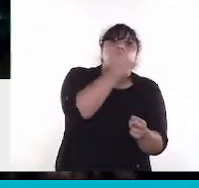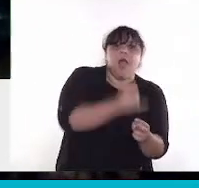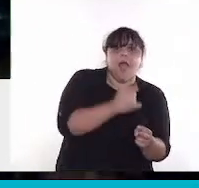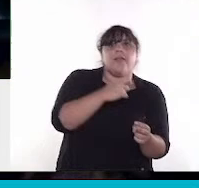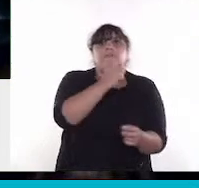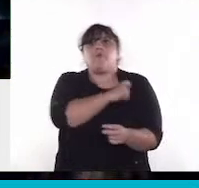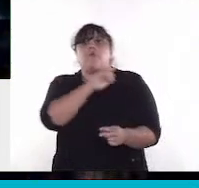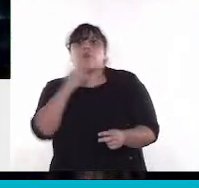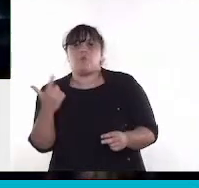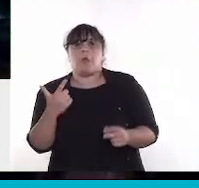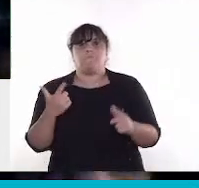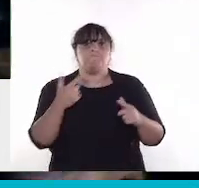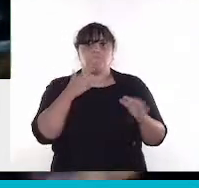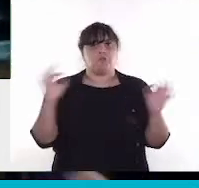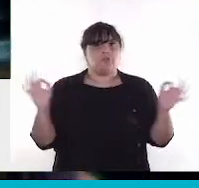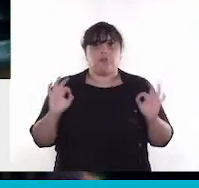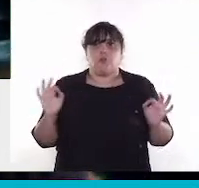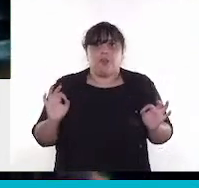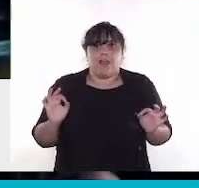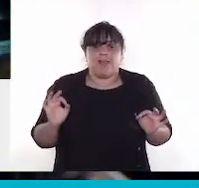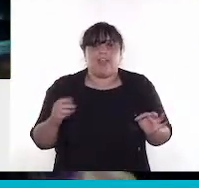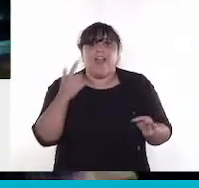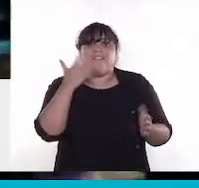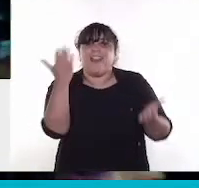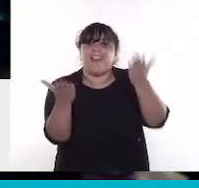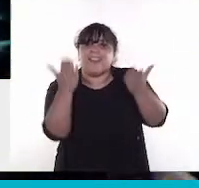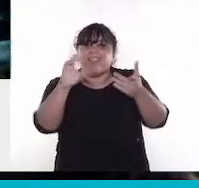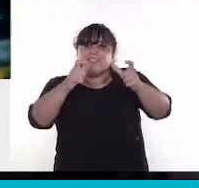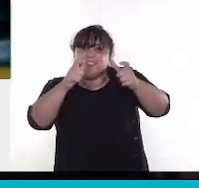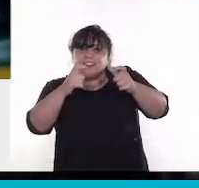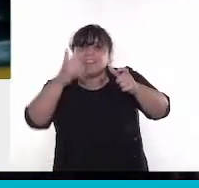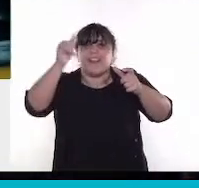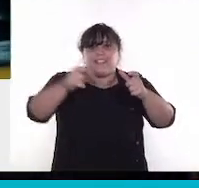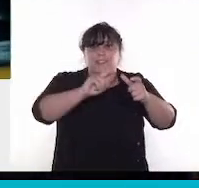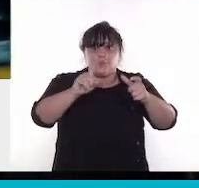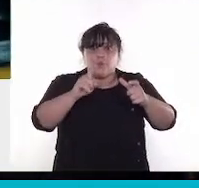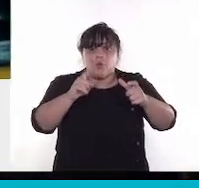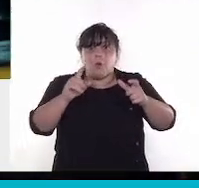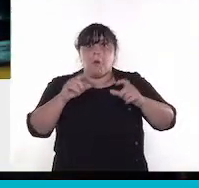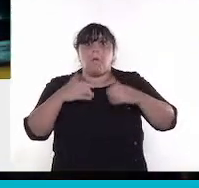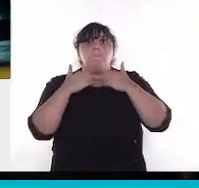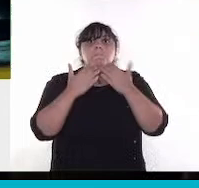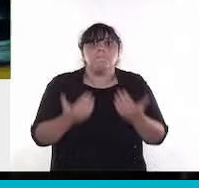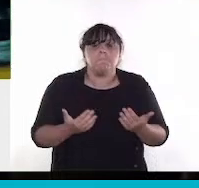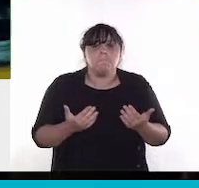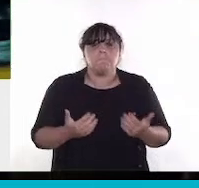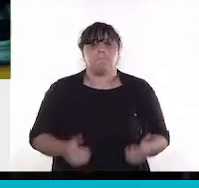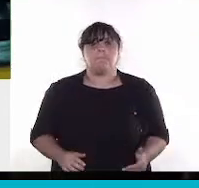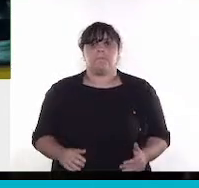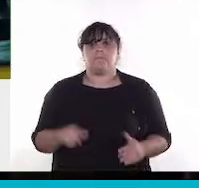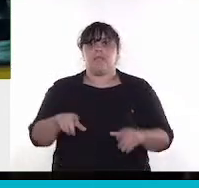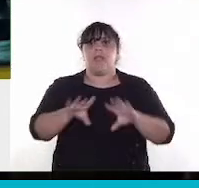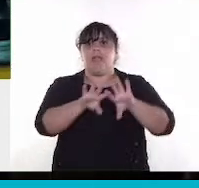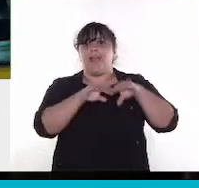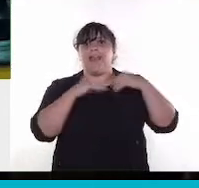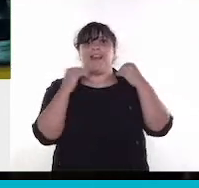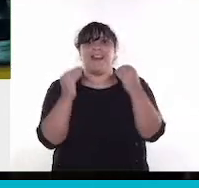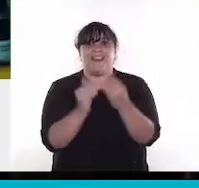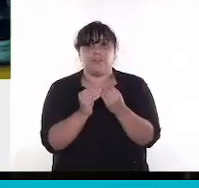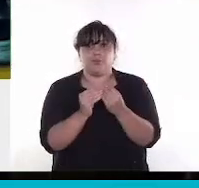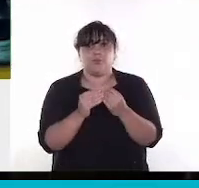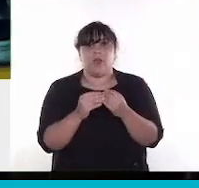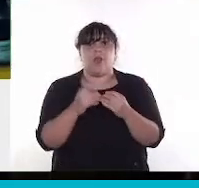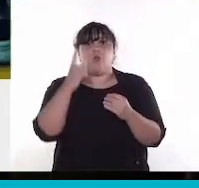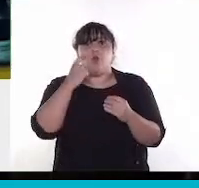tampoco establecer si esa diferencia era significativa o no. El resultado, en fin, de la falta de control de los